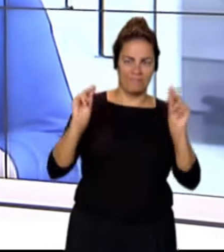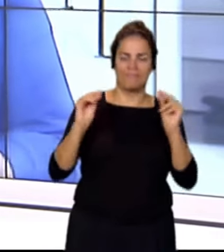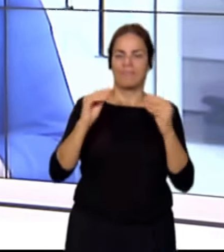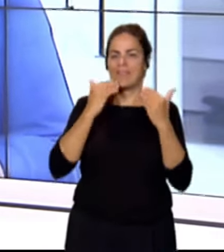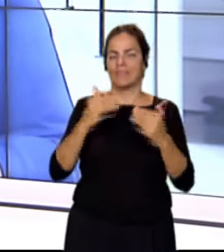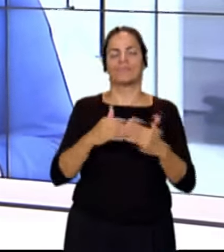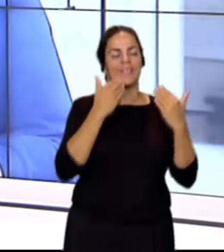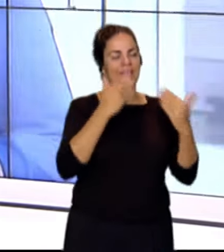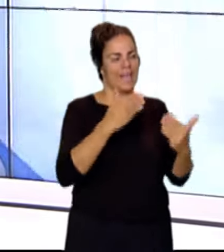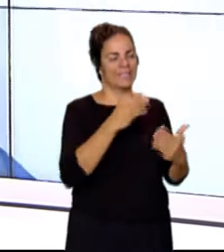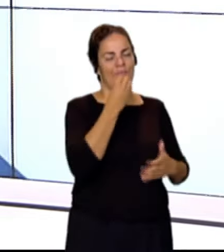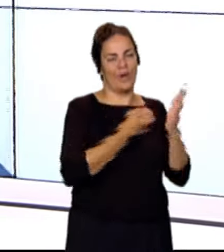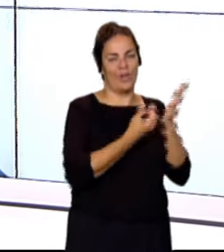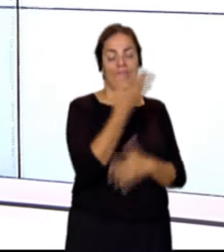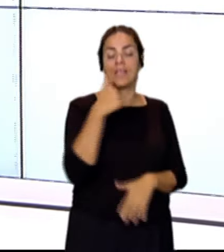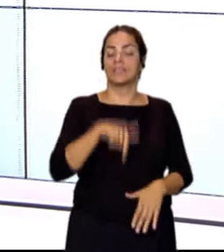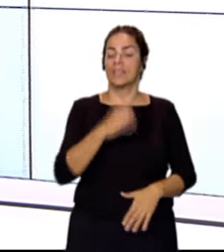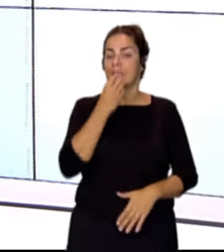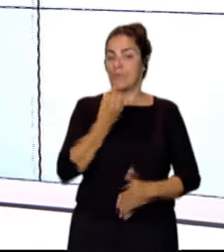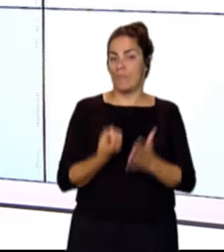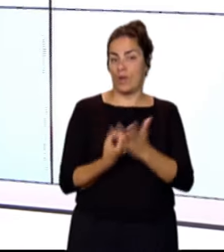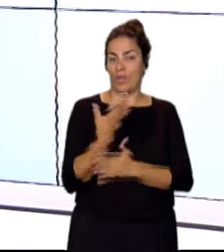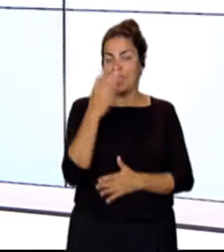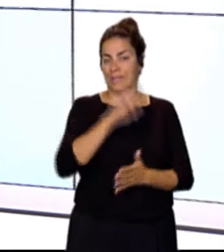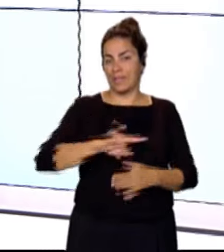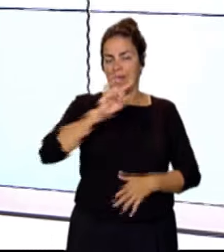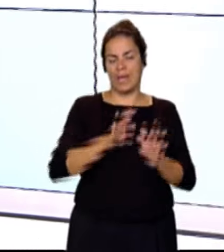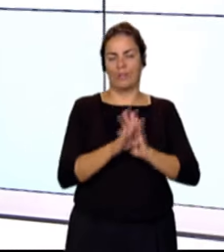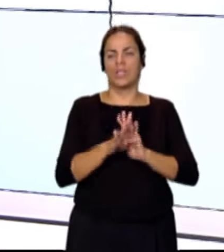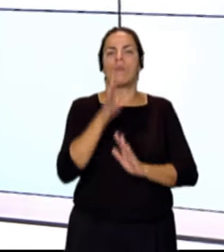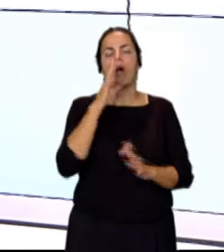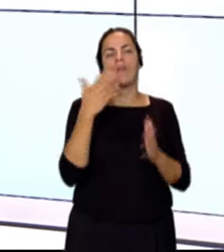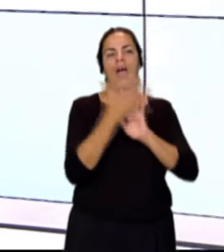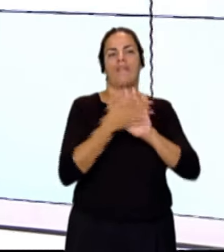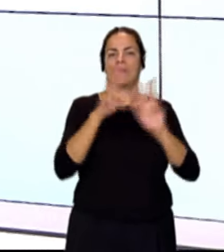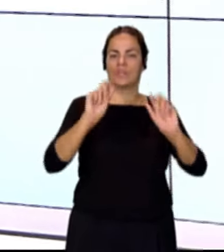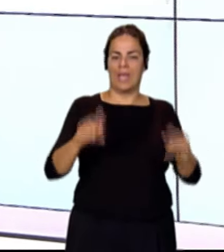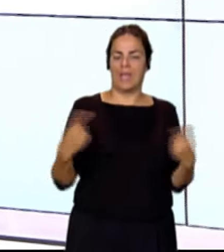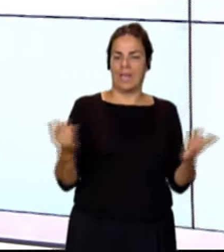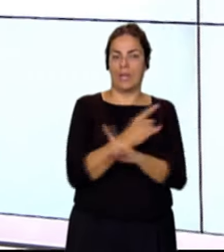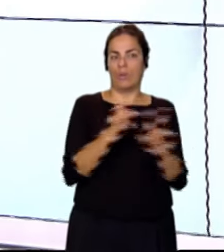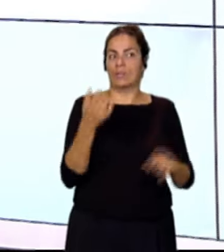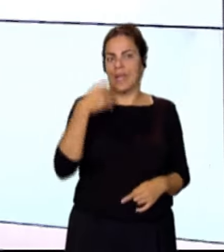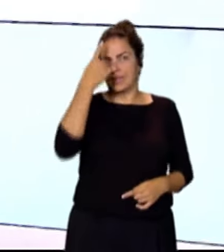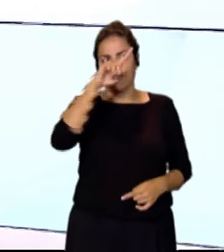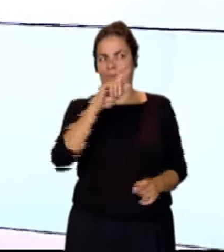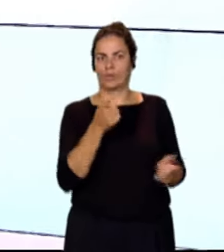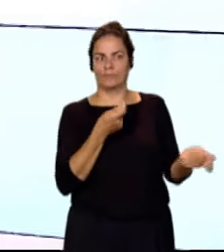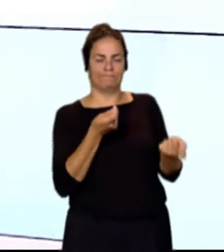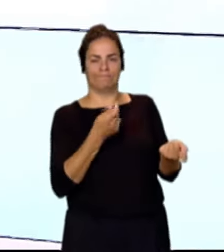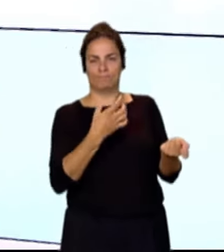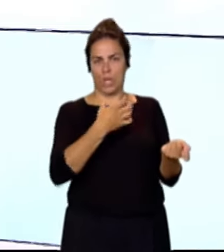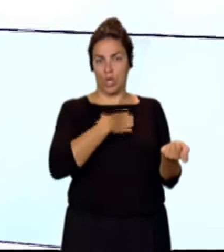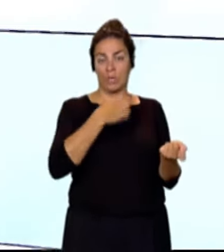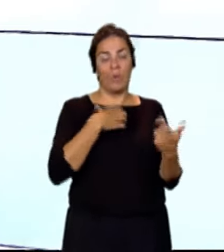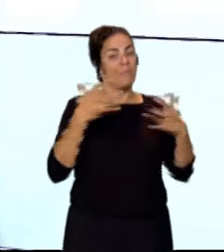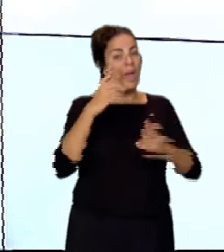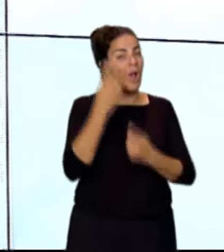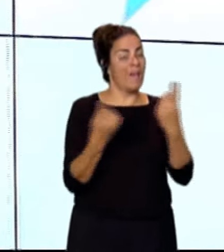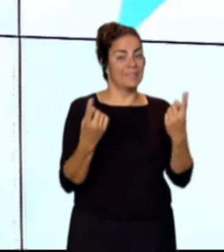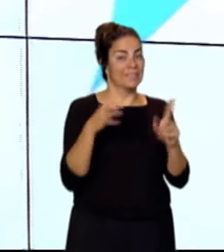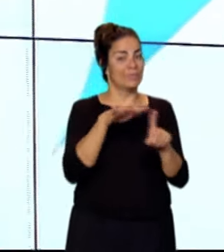y continuamos aquí en Buenos días canaria hablando a la hora de que la naturaleza ya sabemos de sobra que es impredecible Pero hay circunstancias que cuando muestra